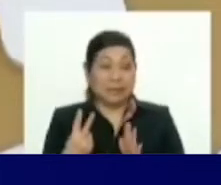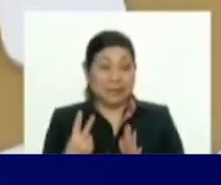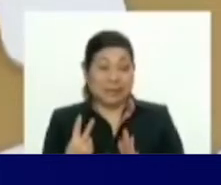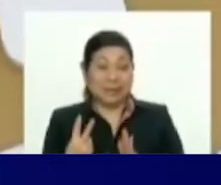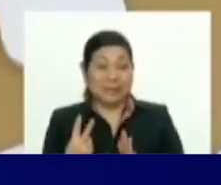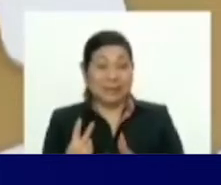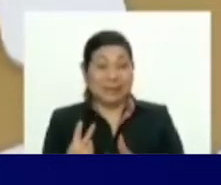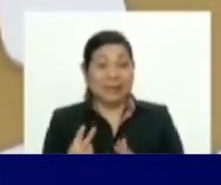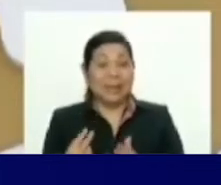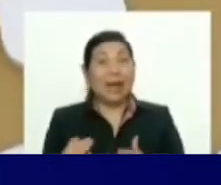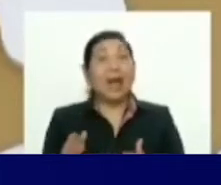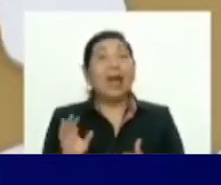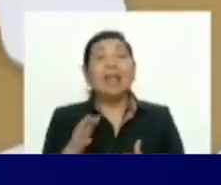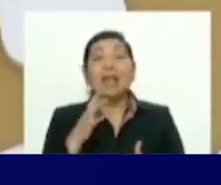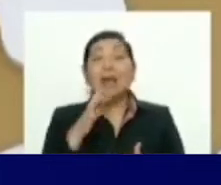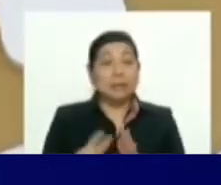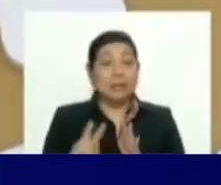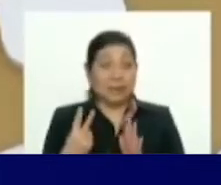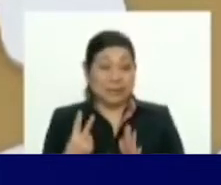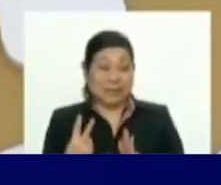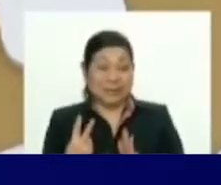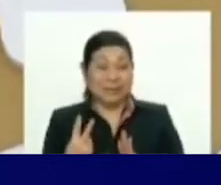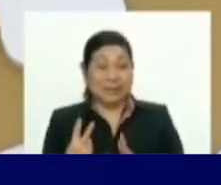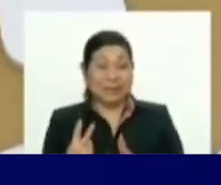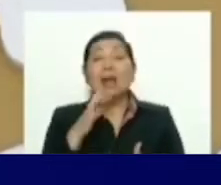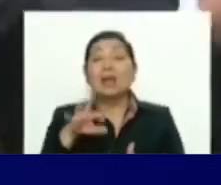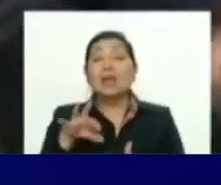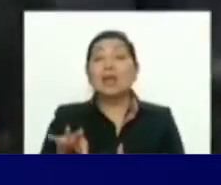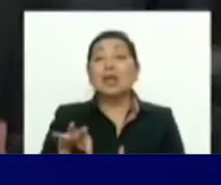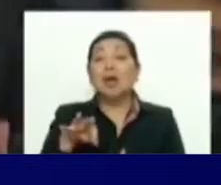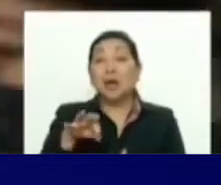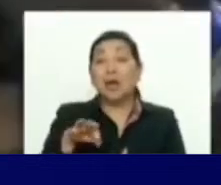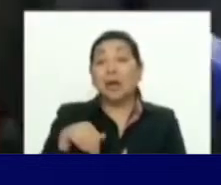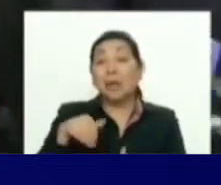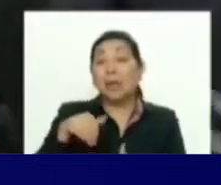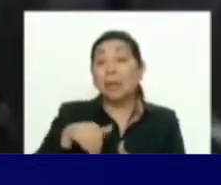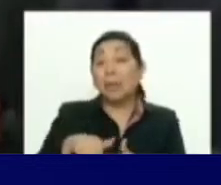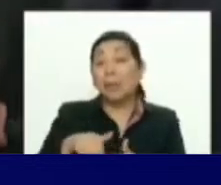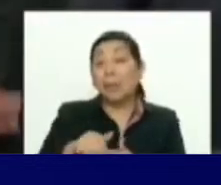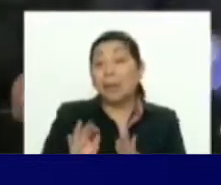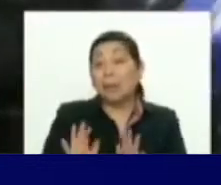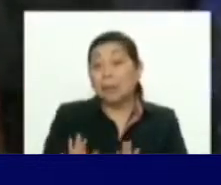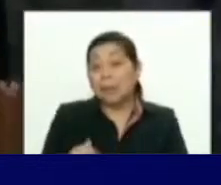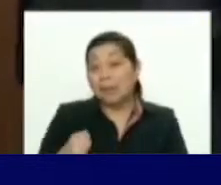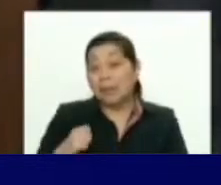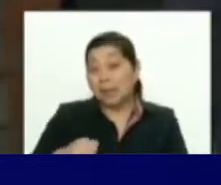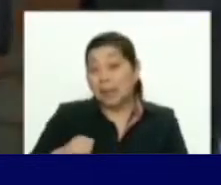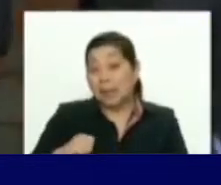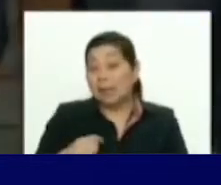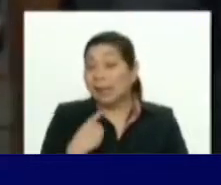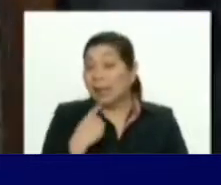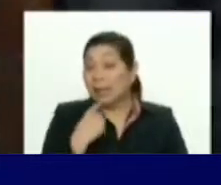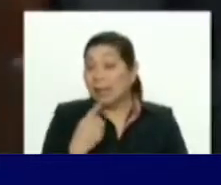se realizará el debate electoral entre los 7 candidatos a la Alcaldía de Lima. Agregó que dicho debate será